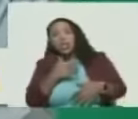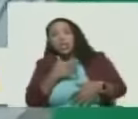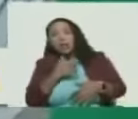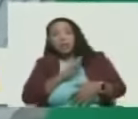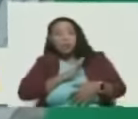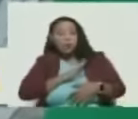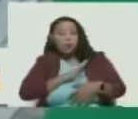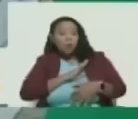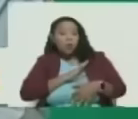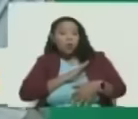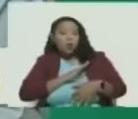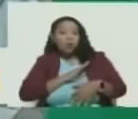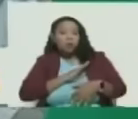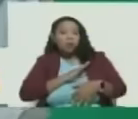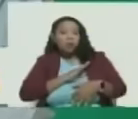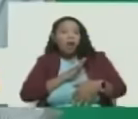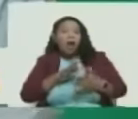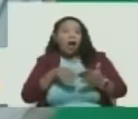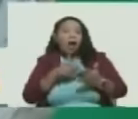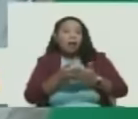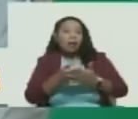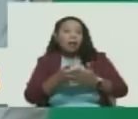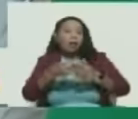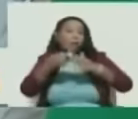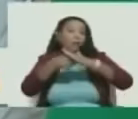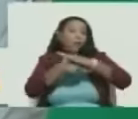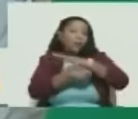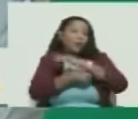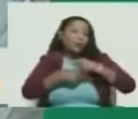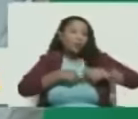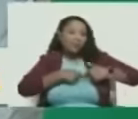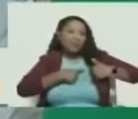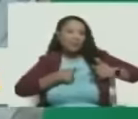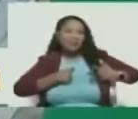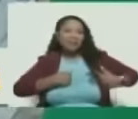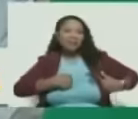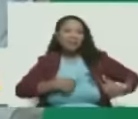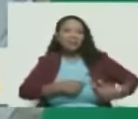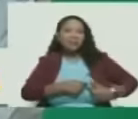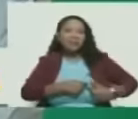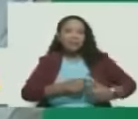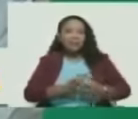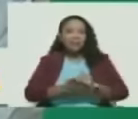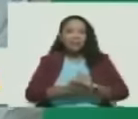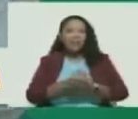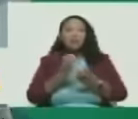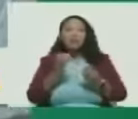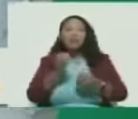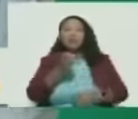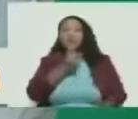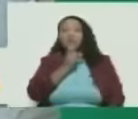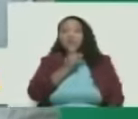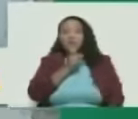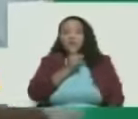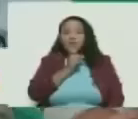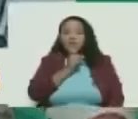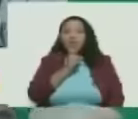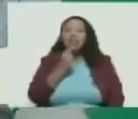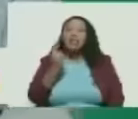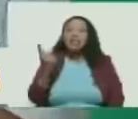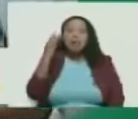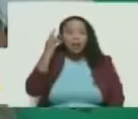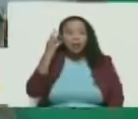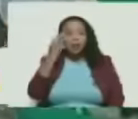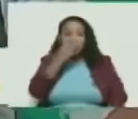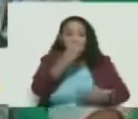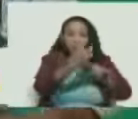territorio hasta en el alma, hasta en el cuerpo. Es difícil, como dice Génesis, recorrer